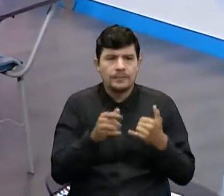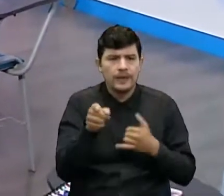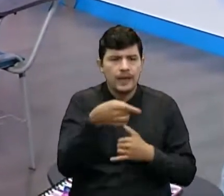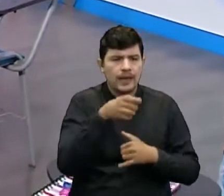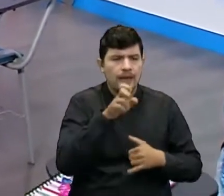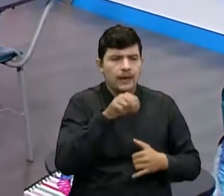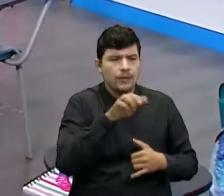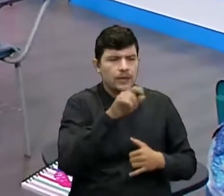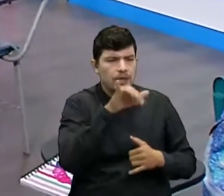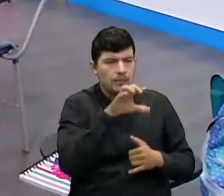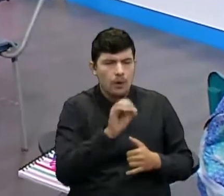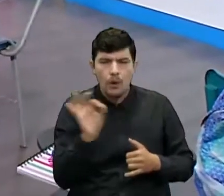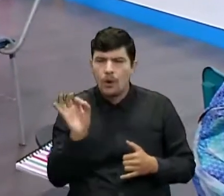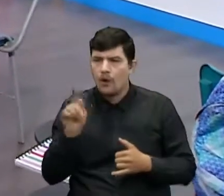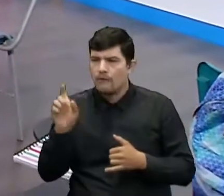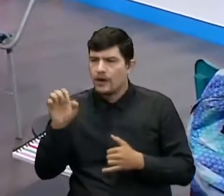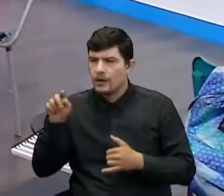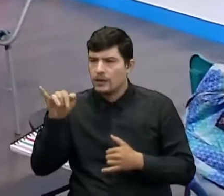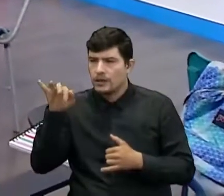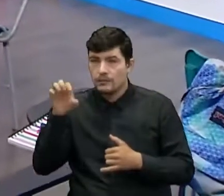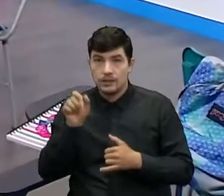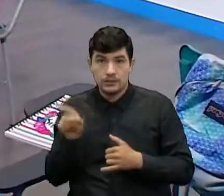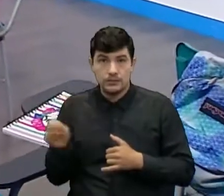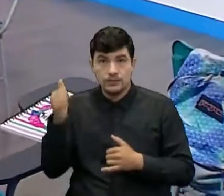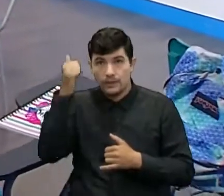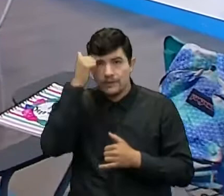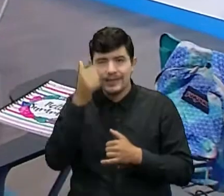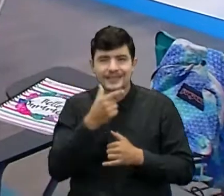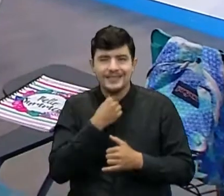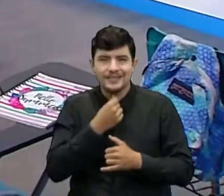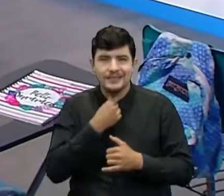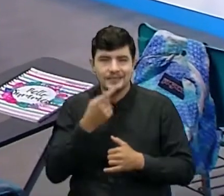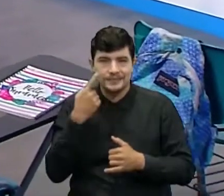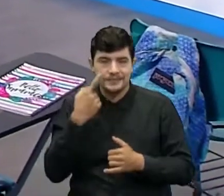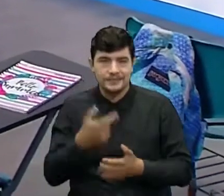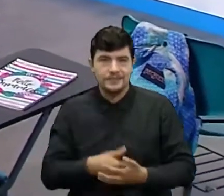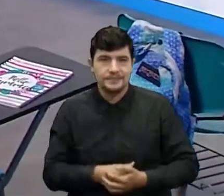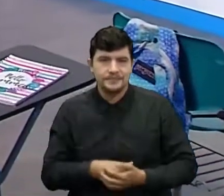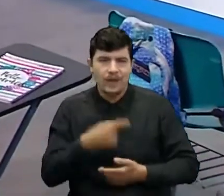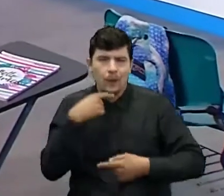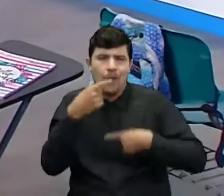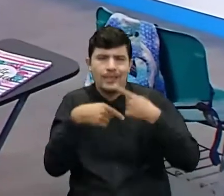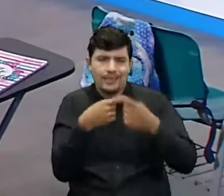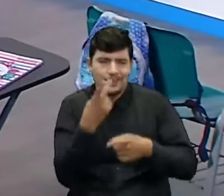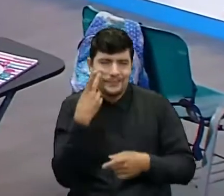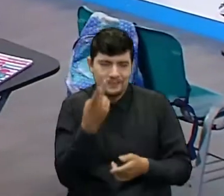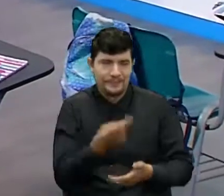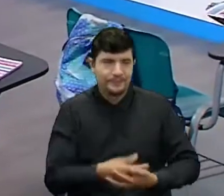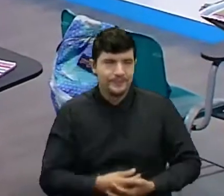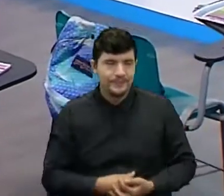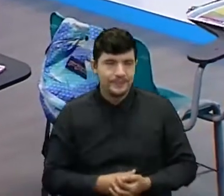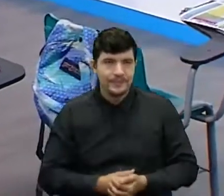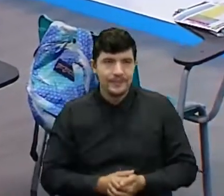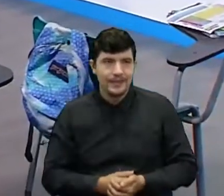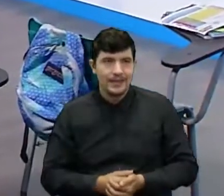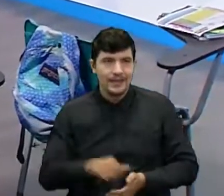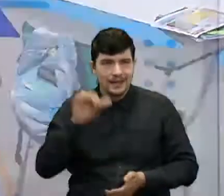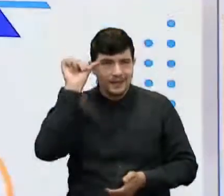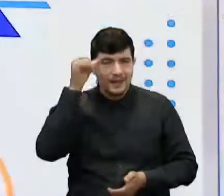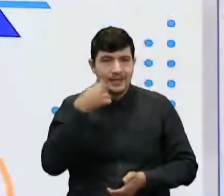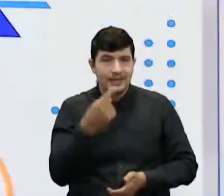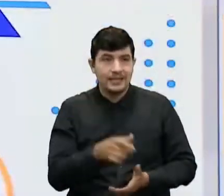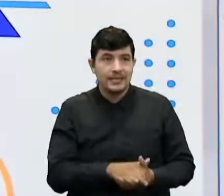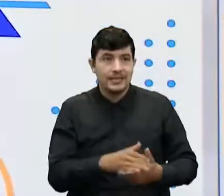Ole, el profesor Nos ponía un chistecito Bótelo ¿Cuál es el chiste? No, el cuentico Que nos echó Ajá ¿Cuál es? Recuerda que decía